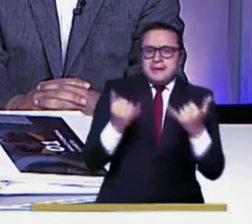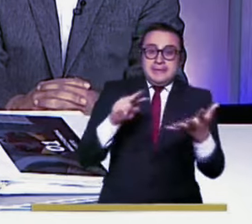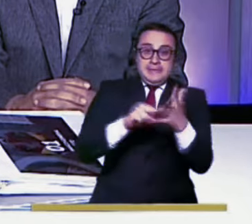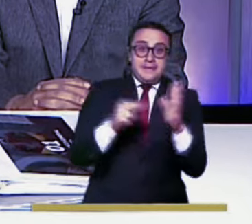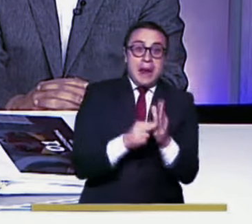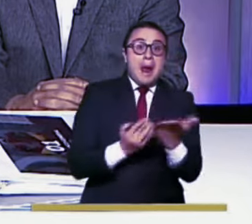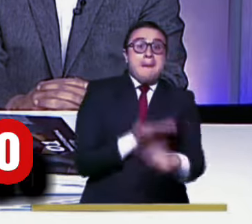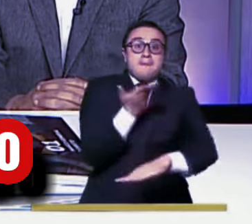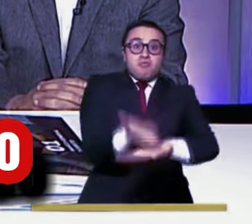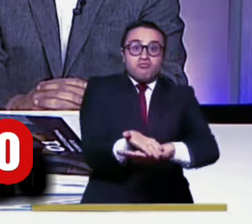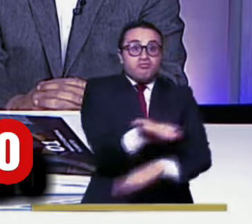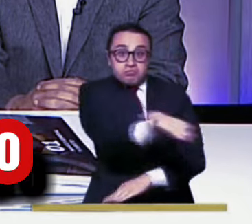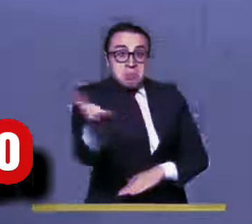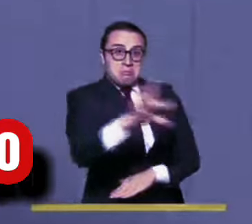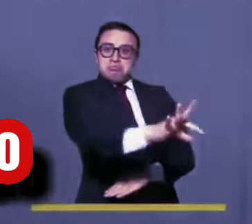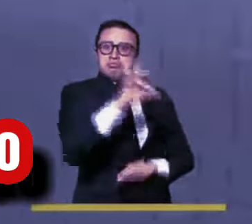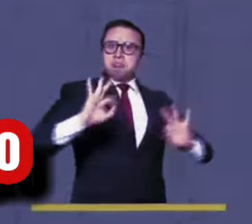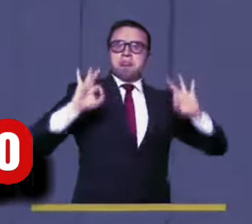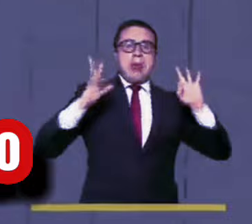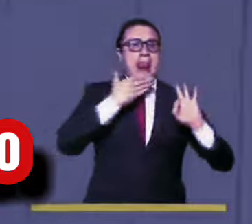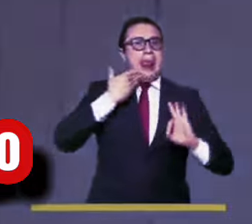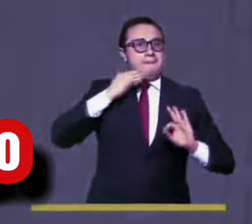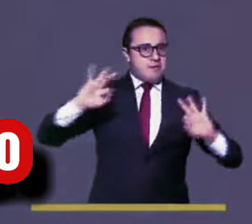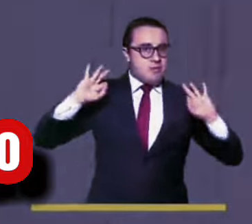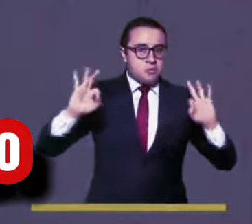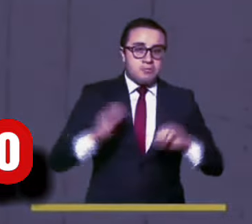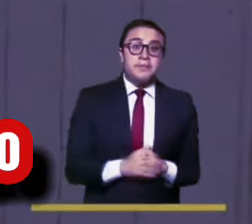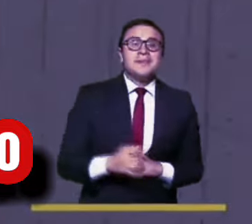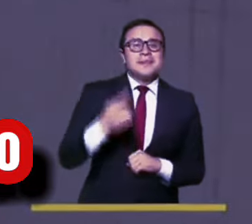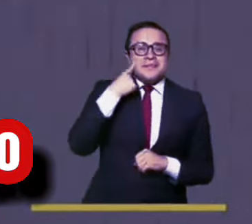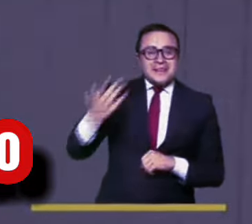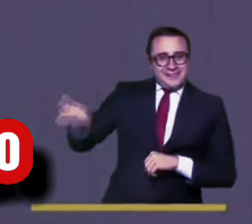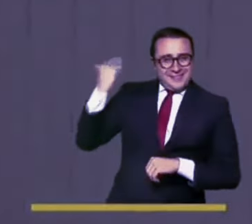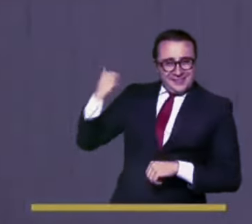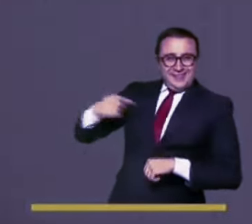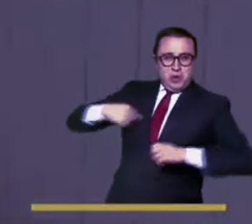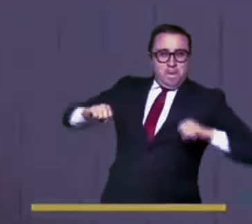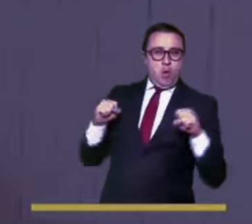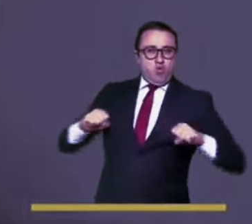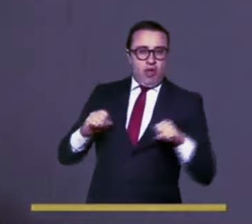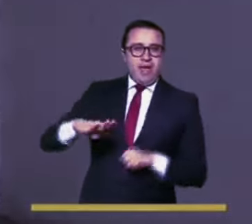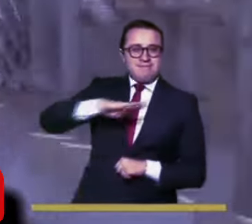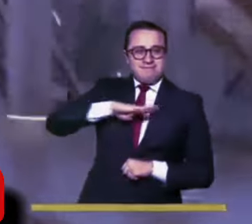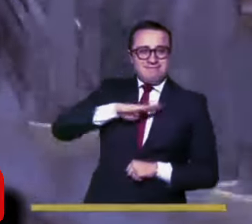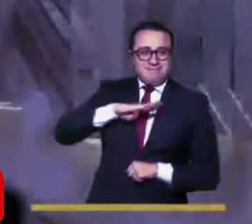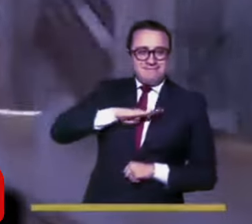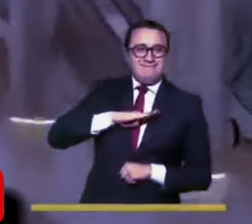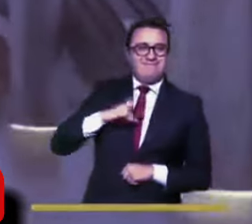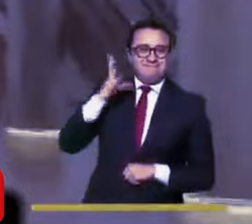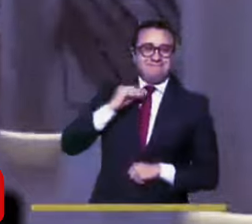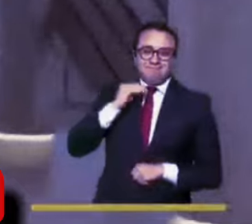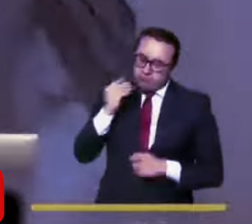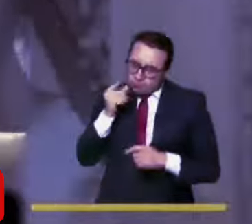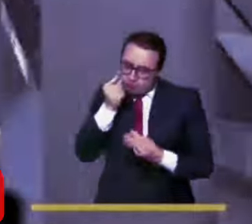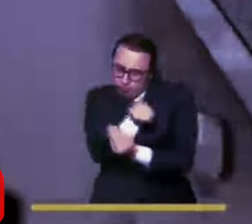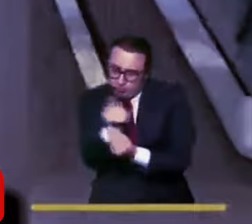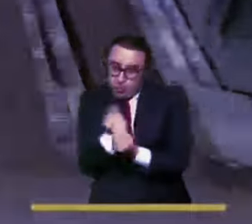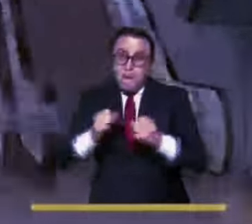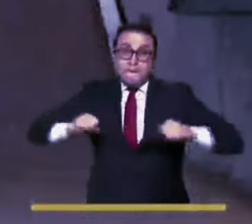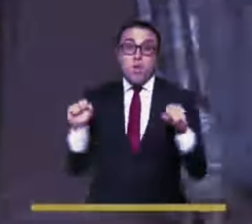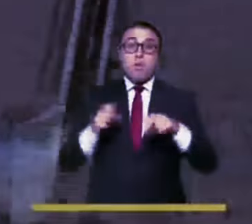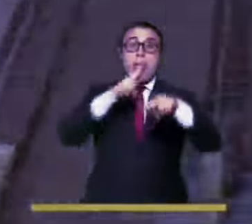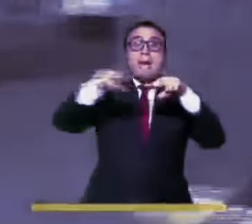la mejor. Dado que el proyecto robusto del metro subterráneo que estudiamos en nuestra administración